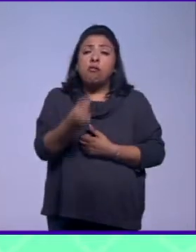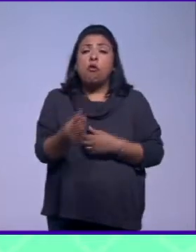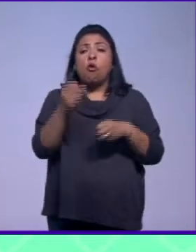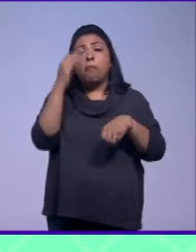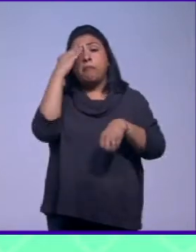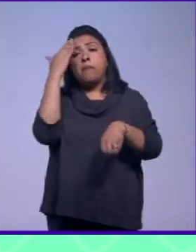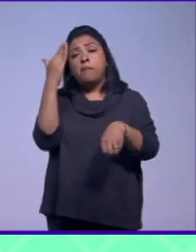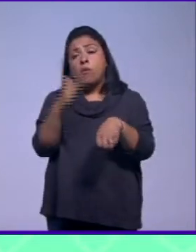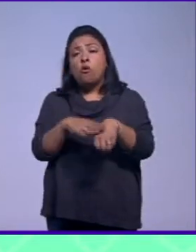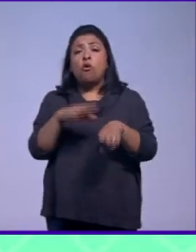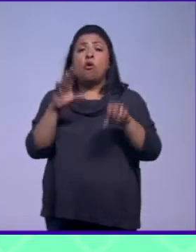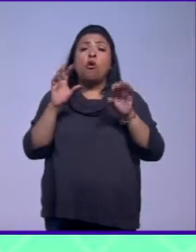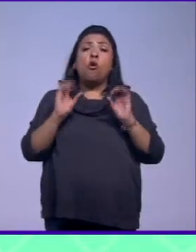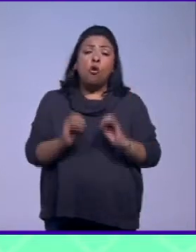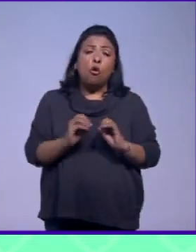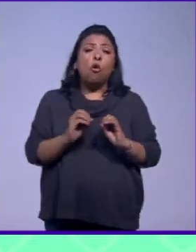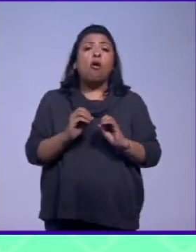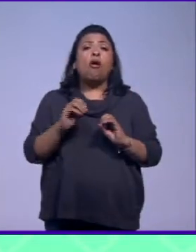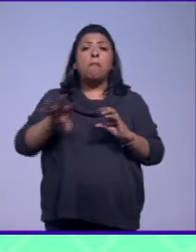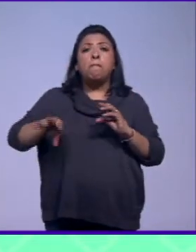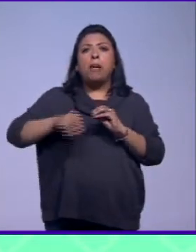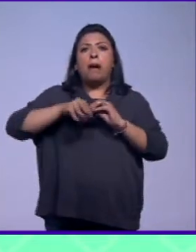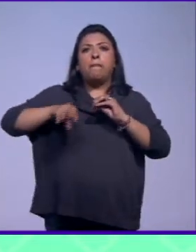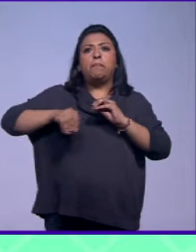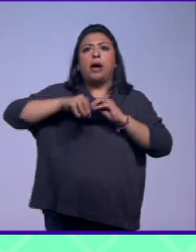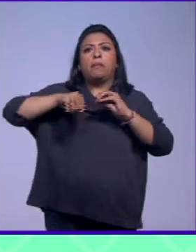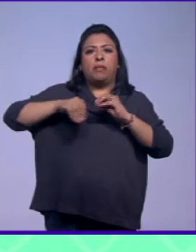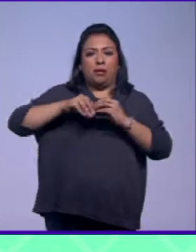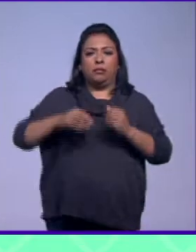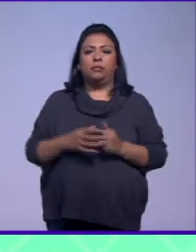memoria o al final va sumando